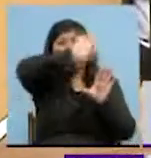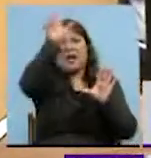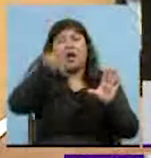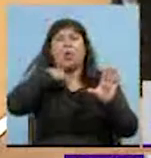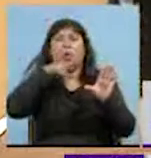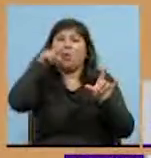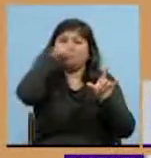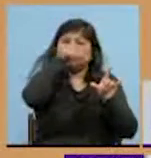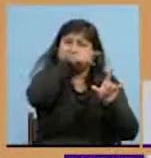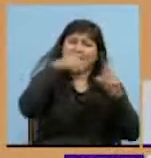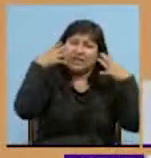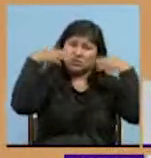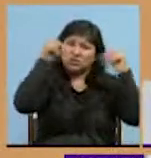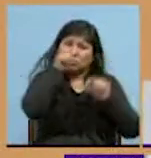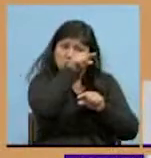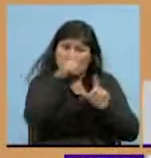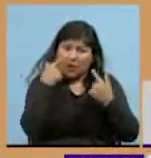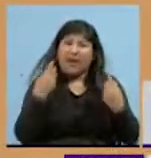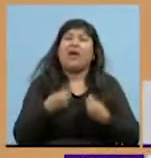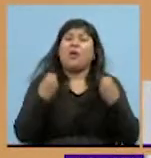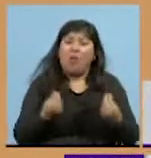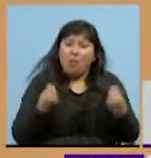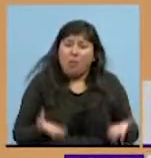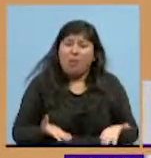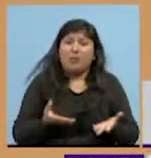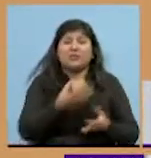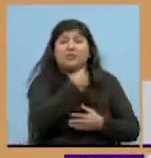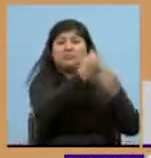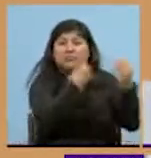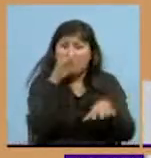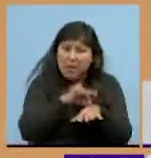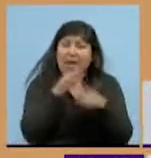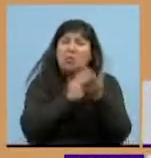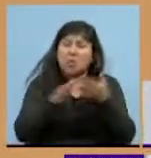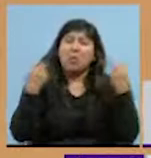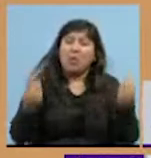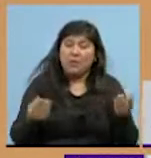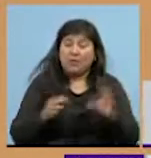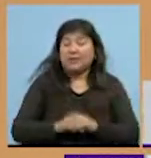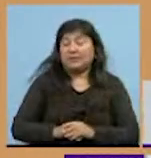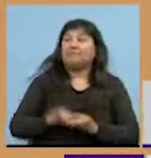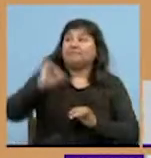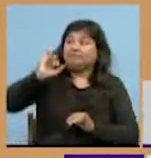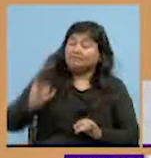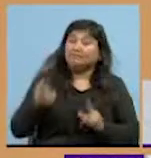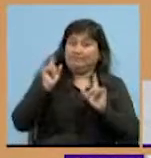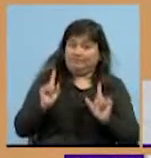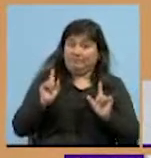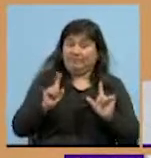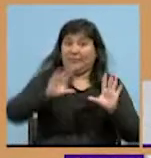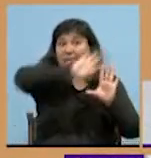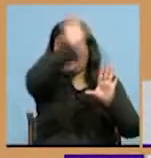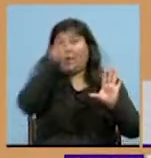Sí. Susques es un hospital nuevo, una parte nueva, muy bien